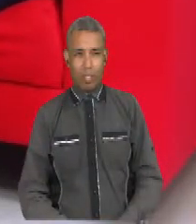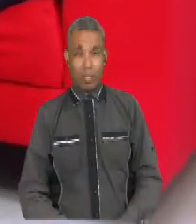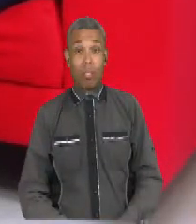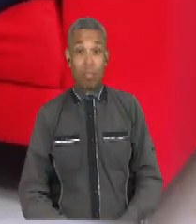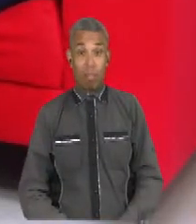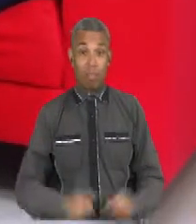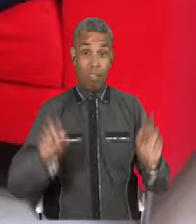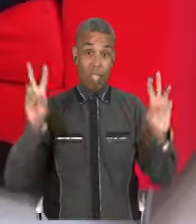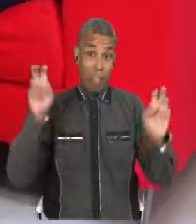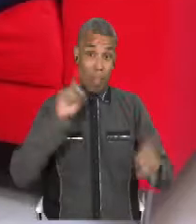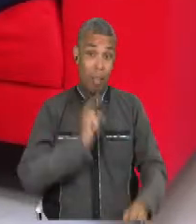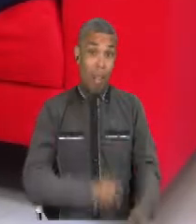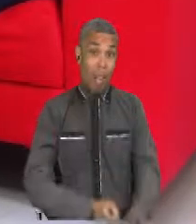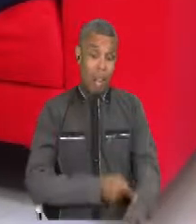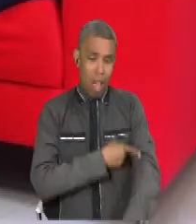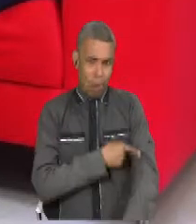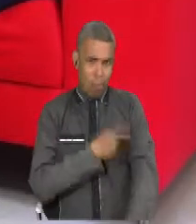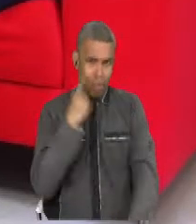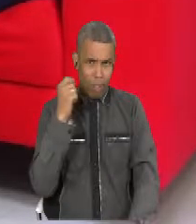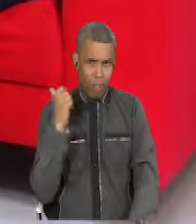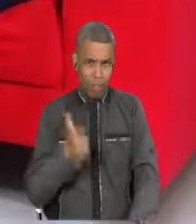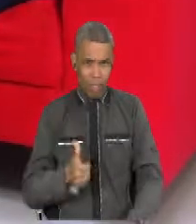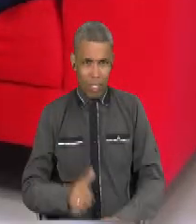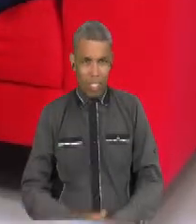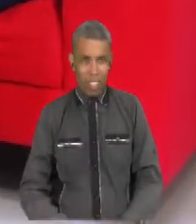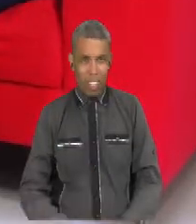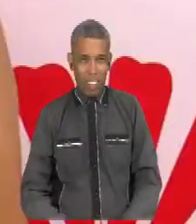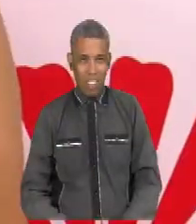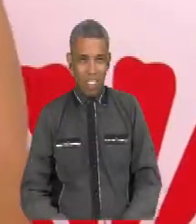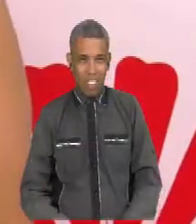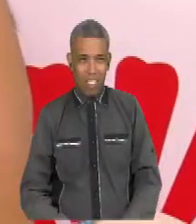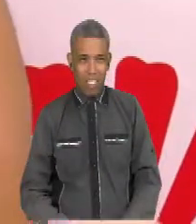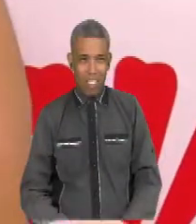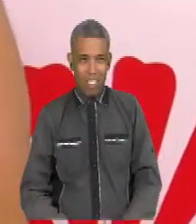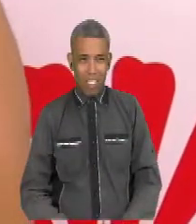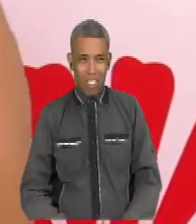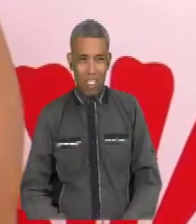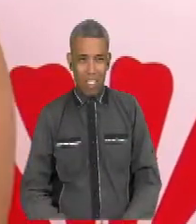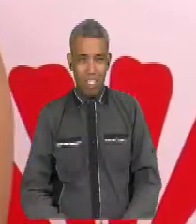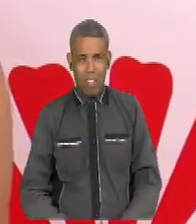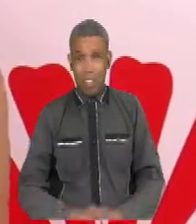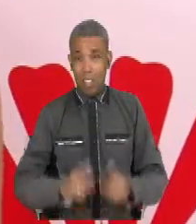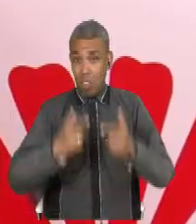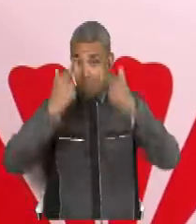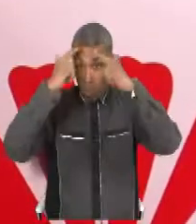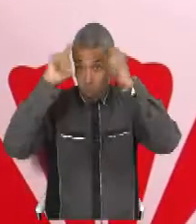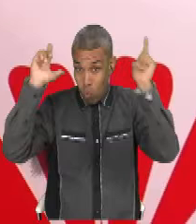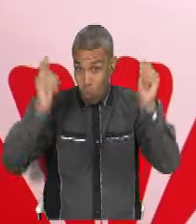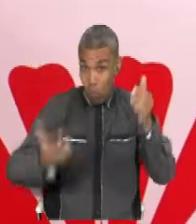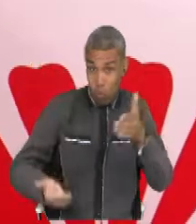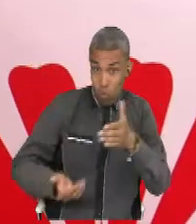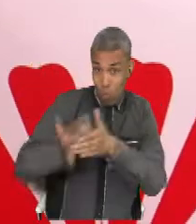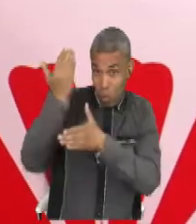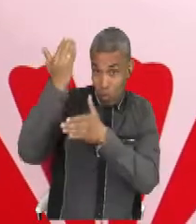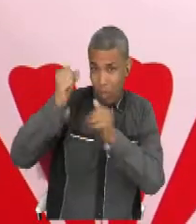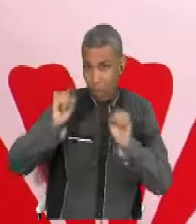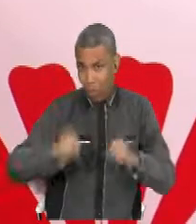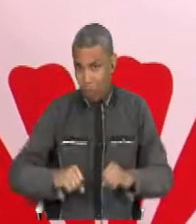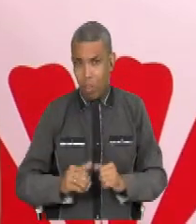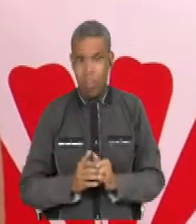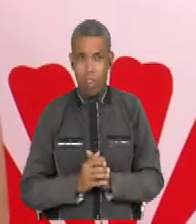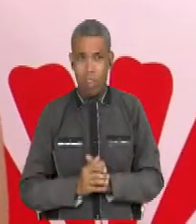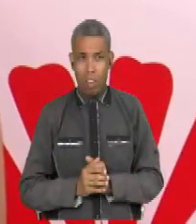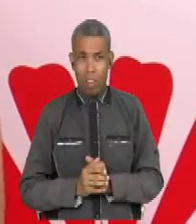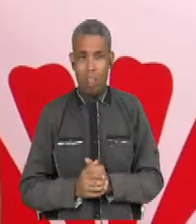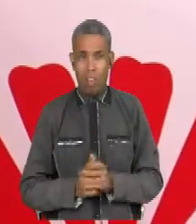Sí, es está bastante largo. Espectacular, porque la gente tiene que aprender todo el tiempo cosas nuevas, claro, y qué más que aprender a tener un